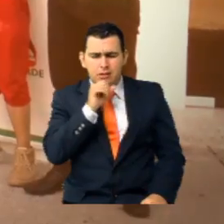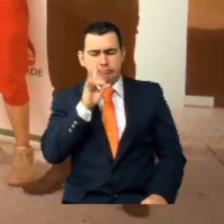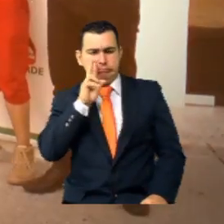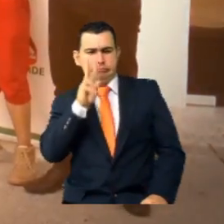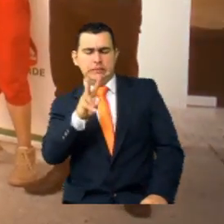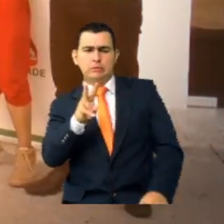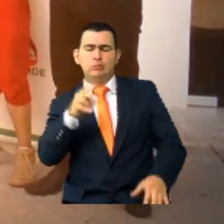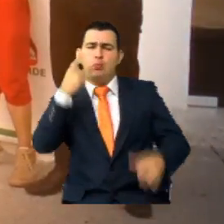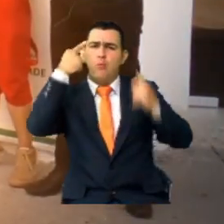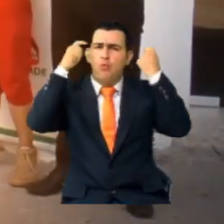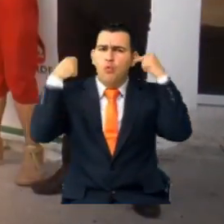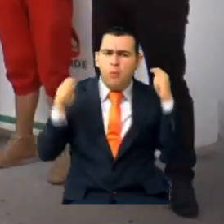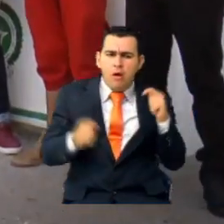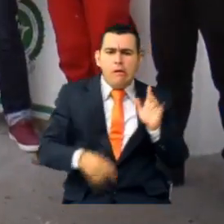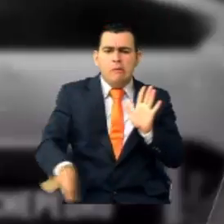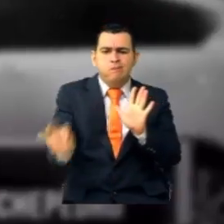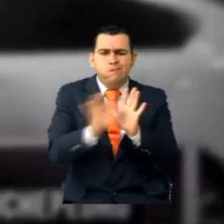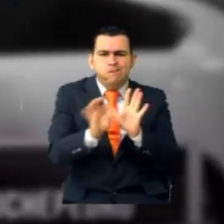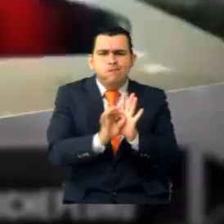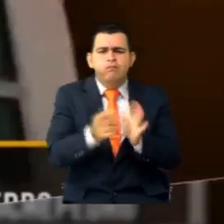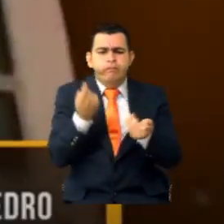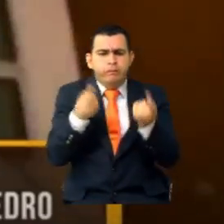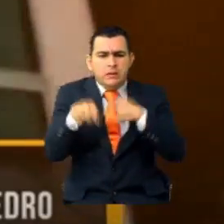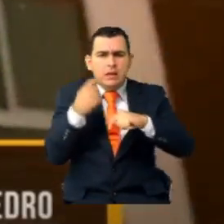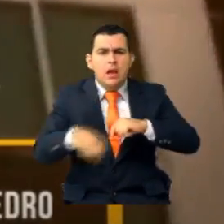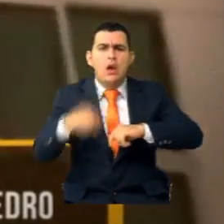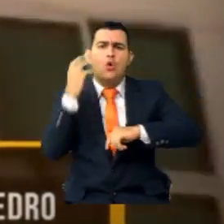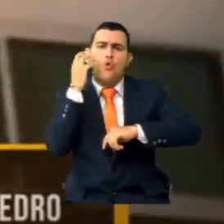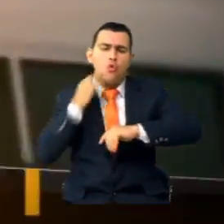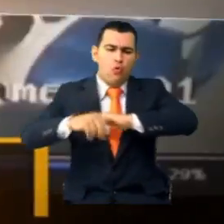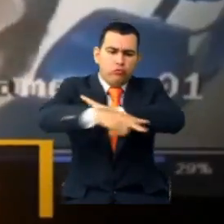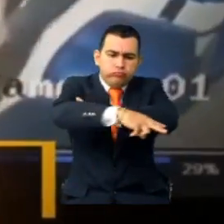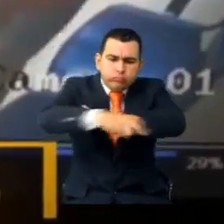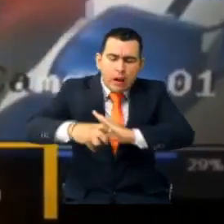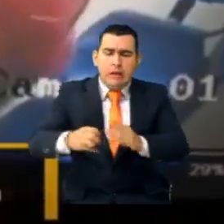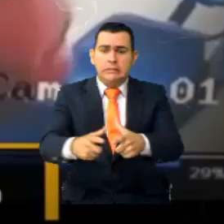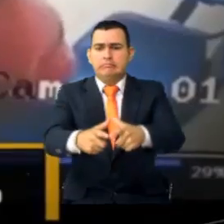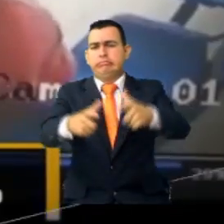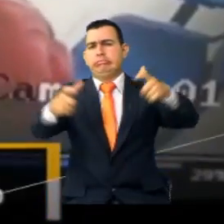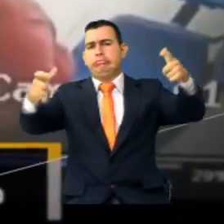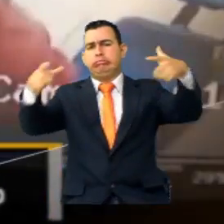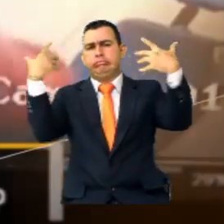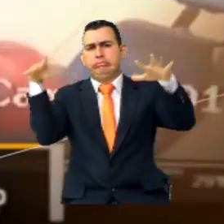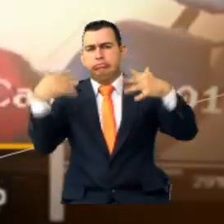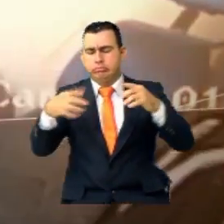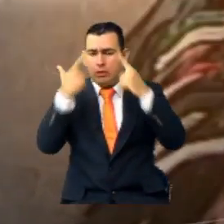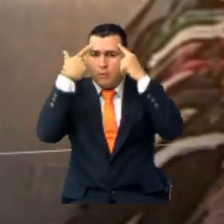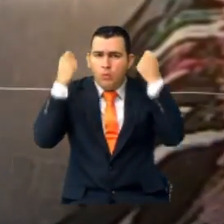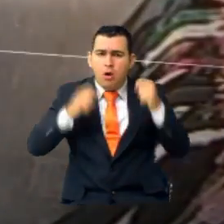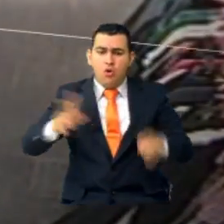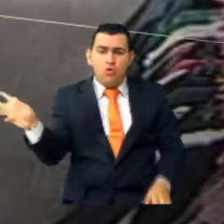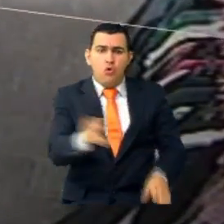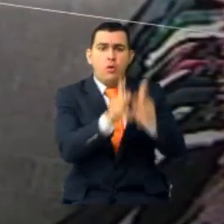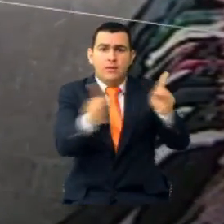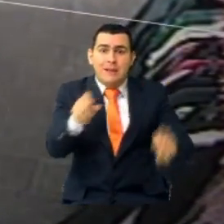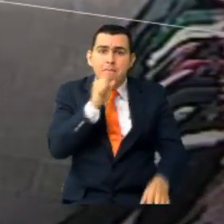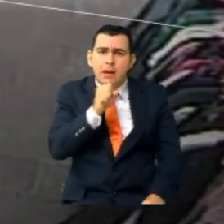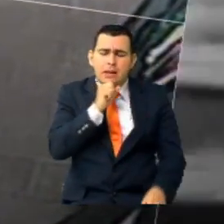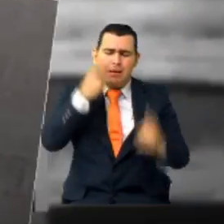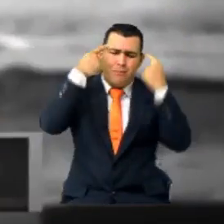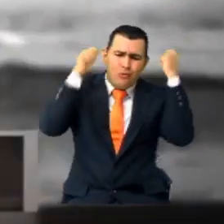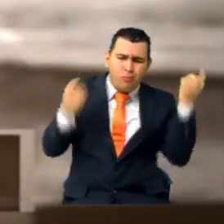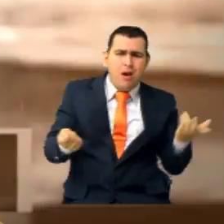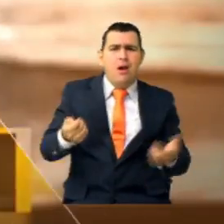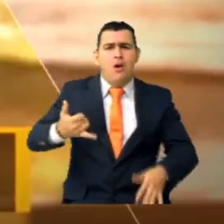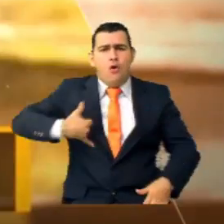preocupación cómo el microtráfico y robos en diferentes puntos de la ciudad se han incrementado. Temas que a la ciudadanía preocupa y que inquieta a la juventud y